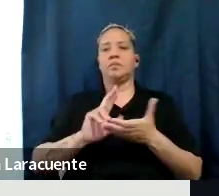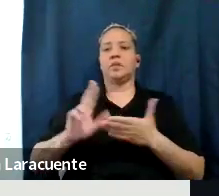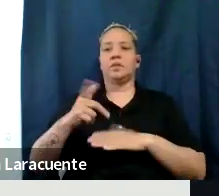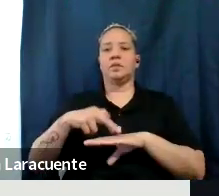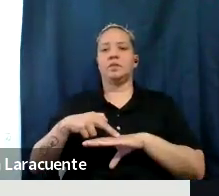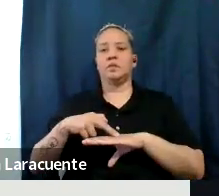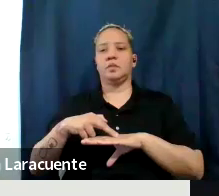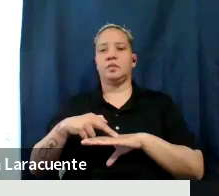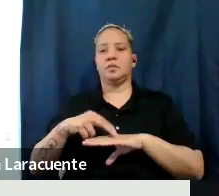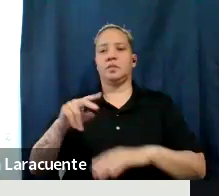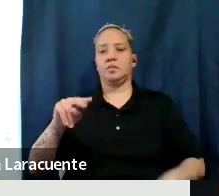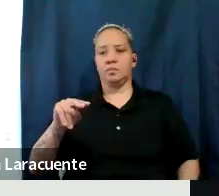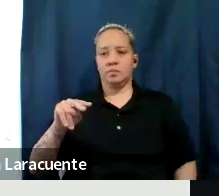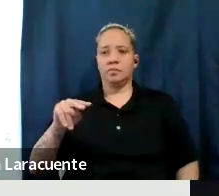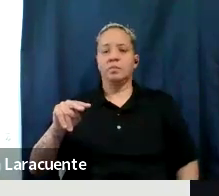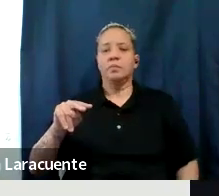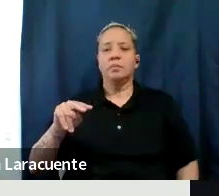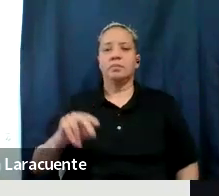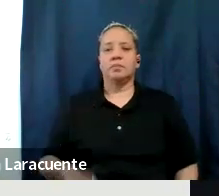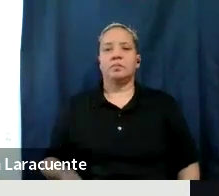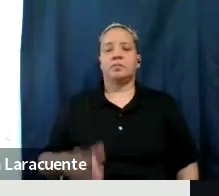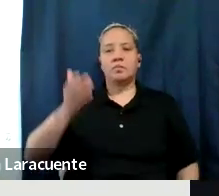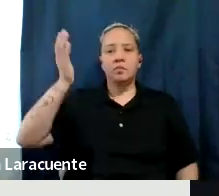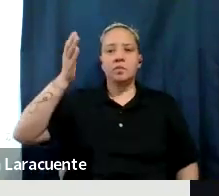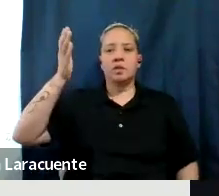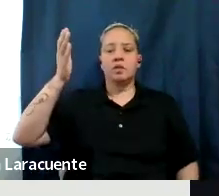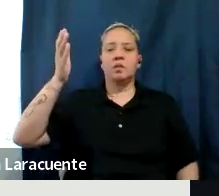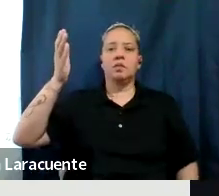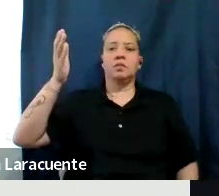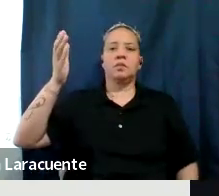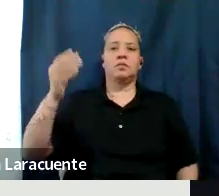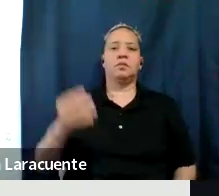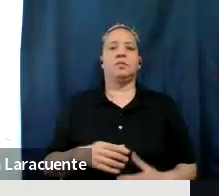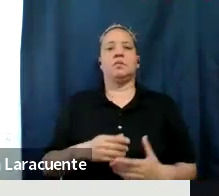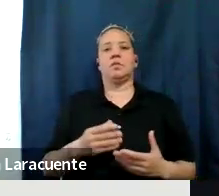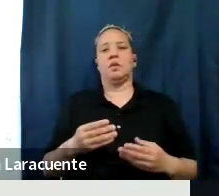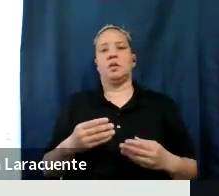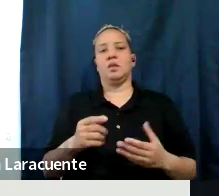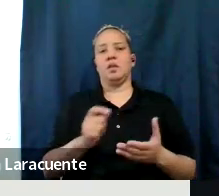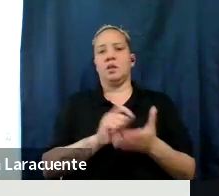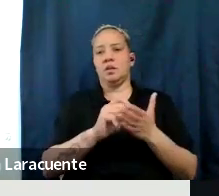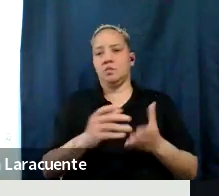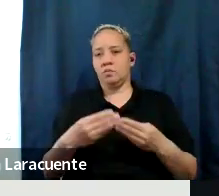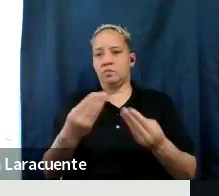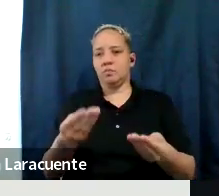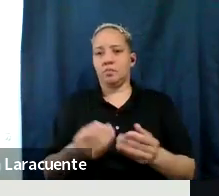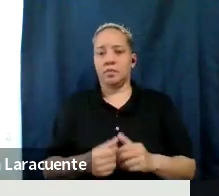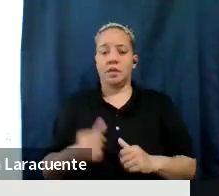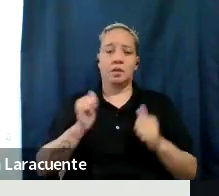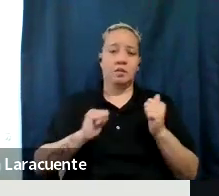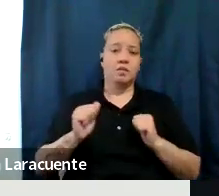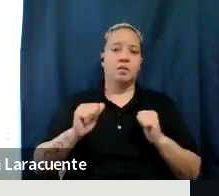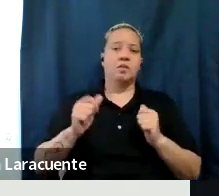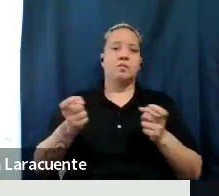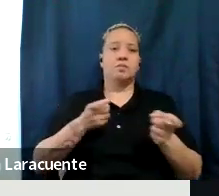Rico, recinto Río Piedra, una conferencia que ofrecería el escritor. Aquel acto estuvo presidido